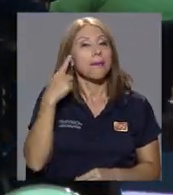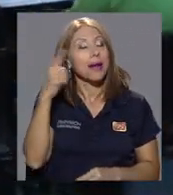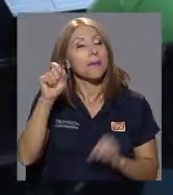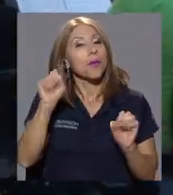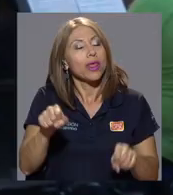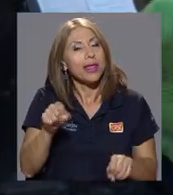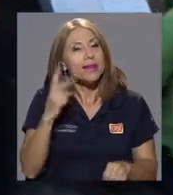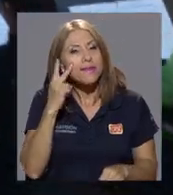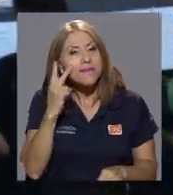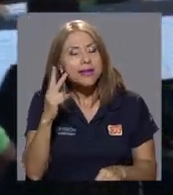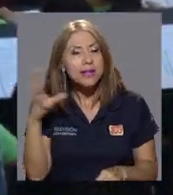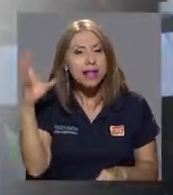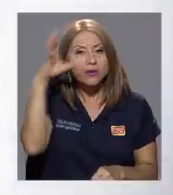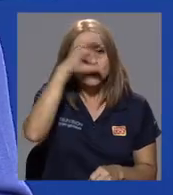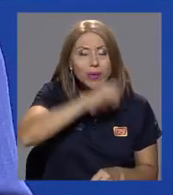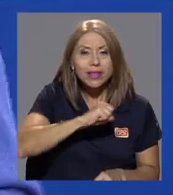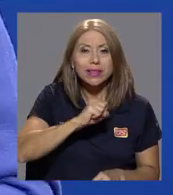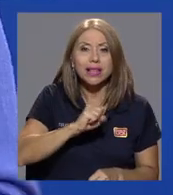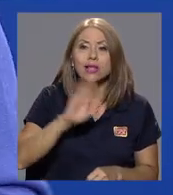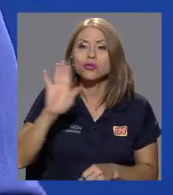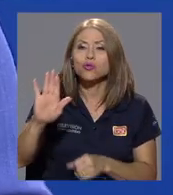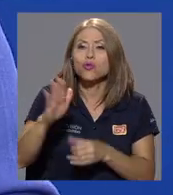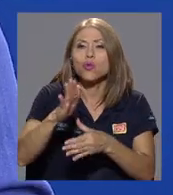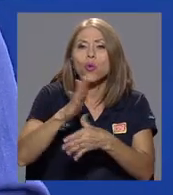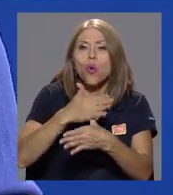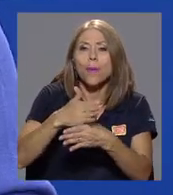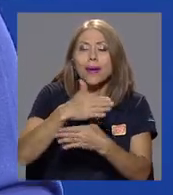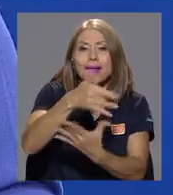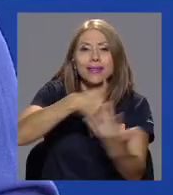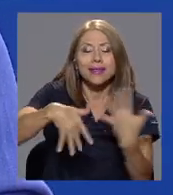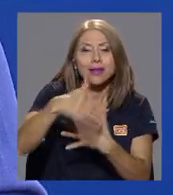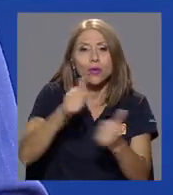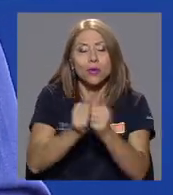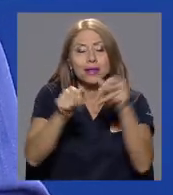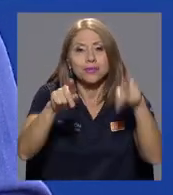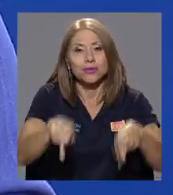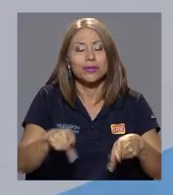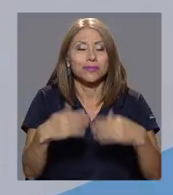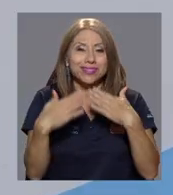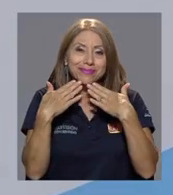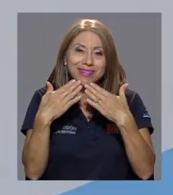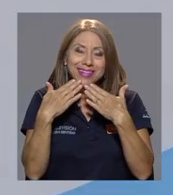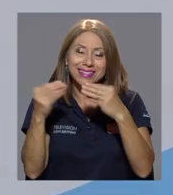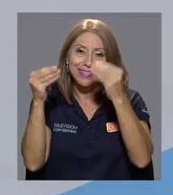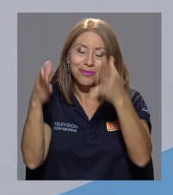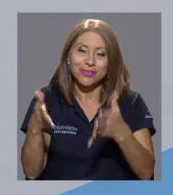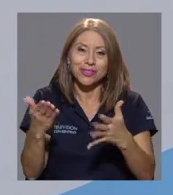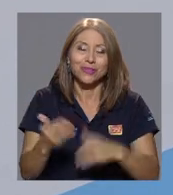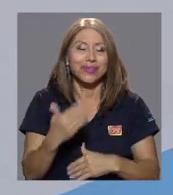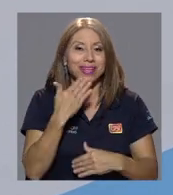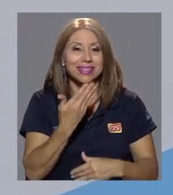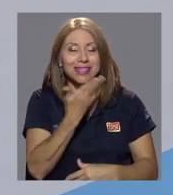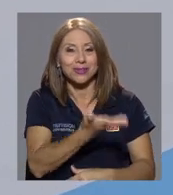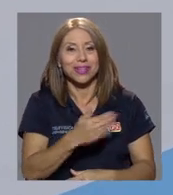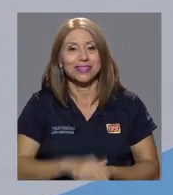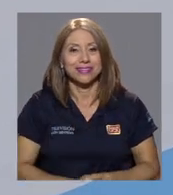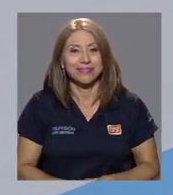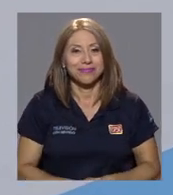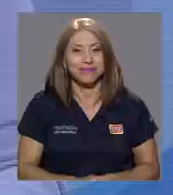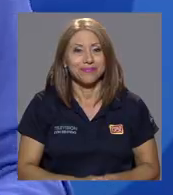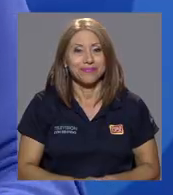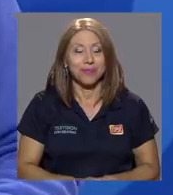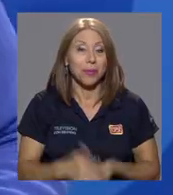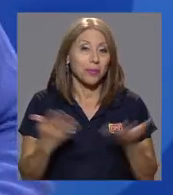visibilizar aún mejor ese compartir con las personas que que se logra a través de ustedes muchísimas gracias profesor en verdad gracias a ustedes